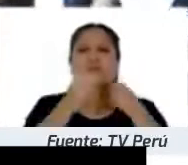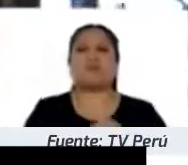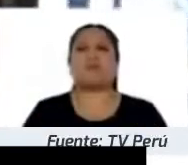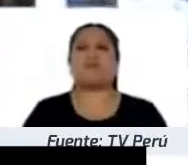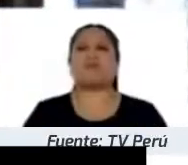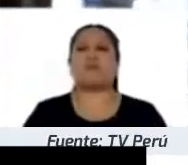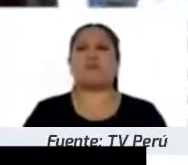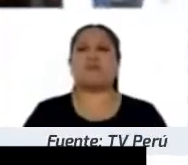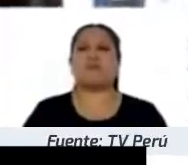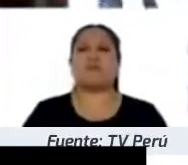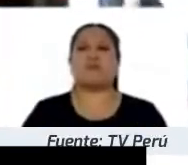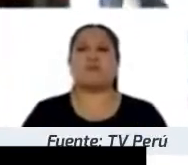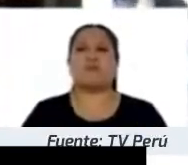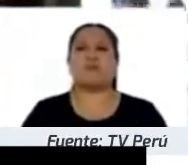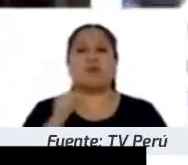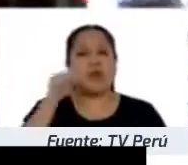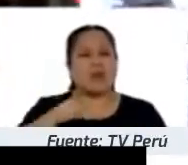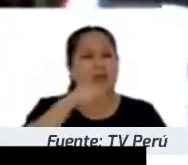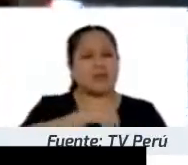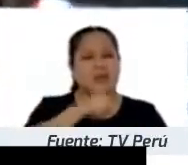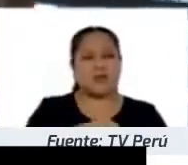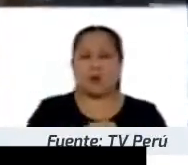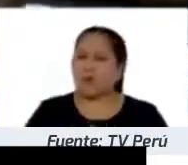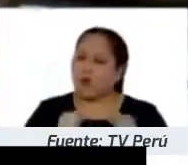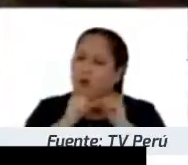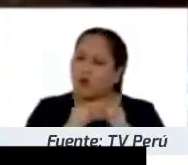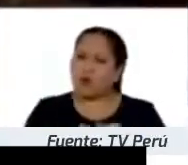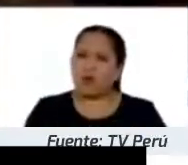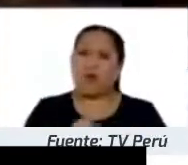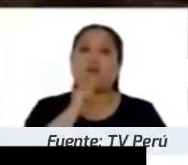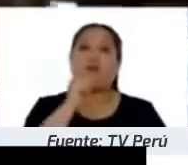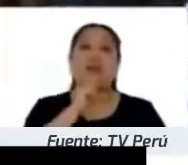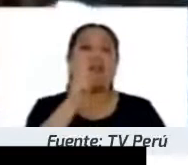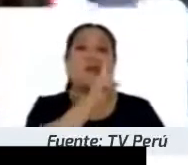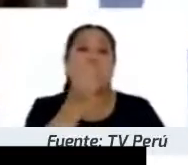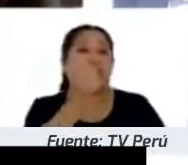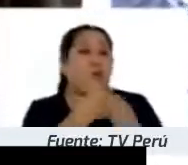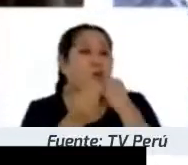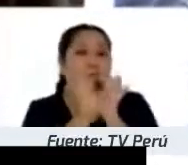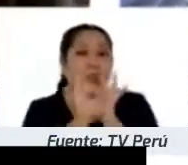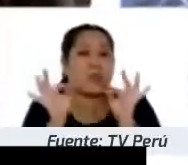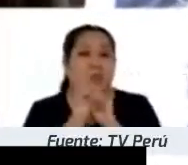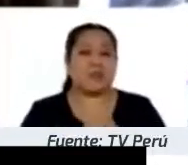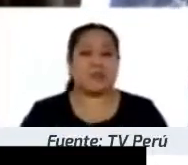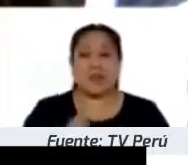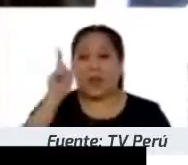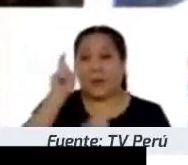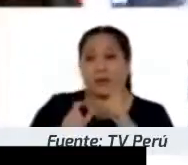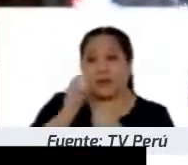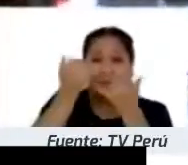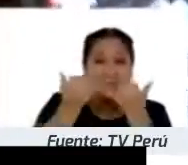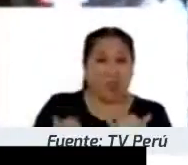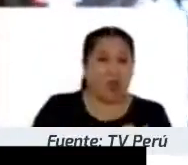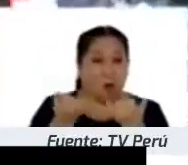aún en este momento, aún todavía están sin almuerzo. Las personas que el día de